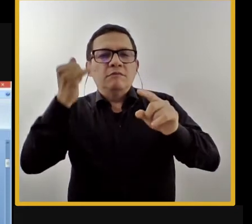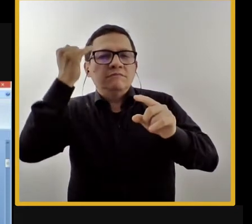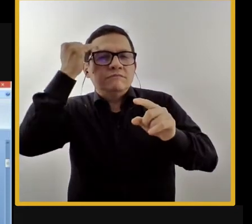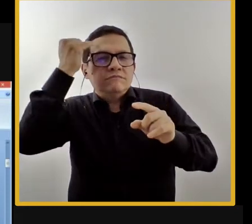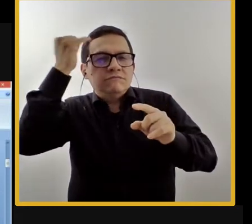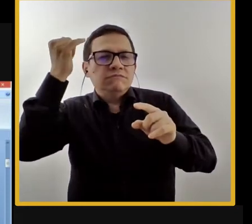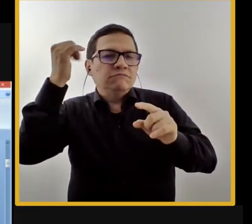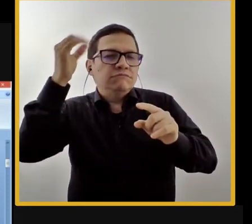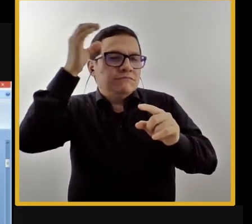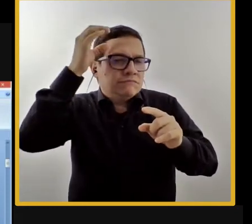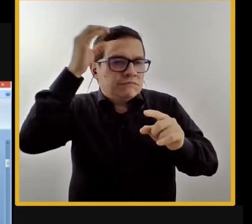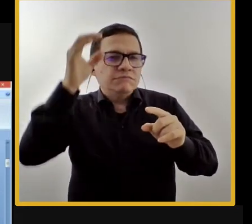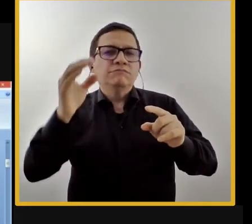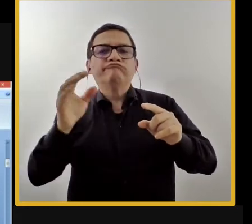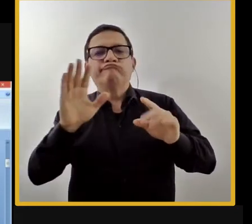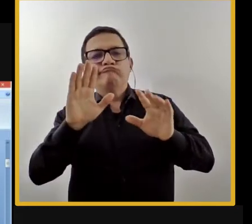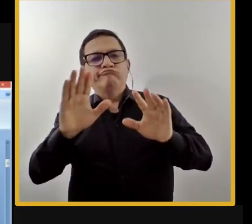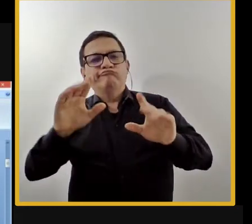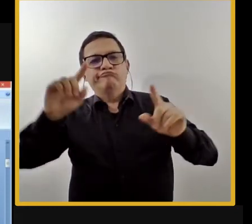con estudiantes.